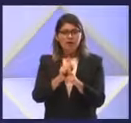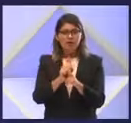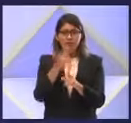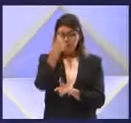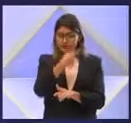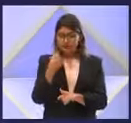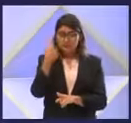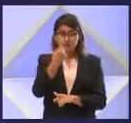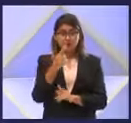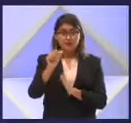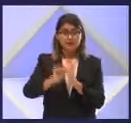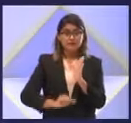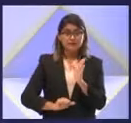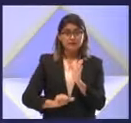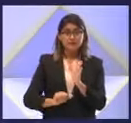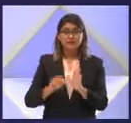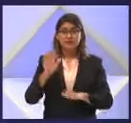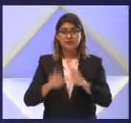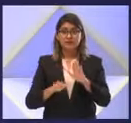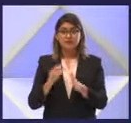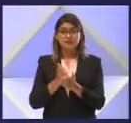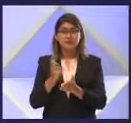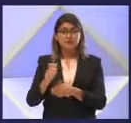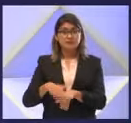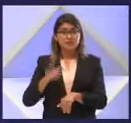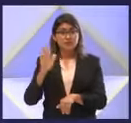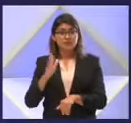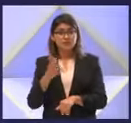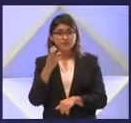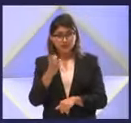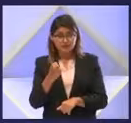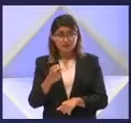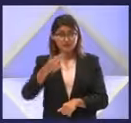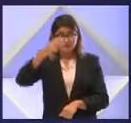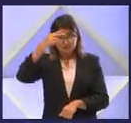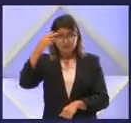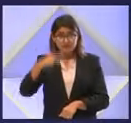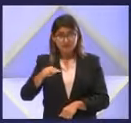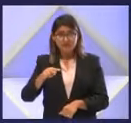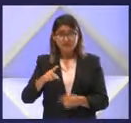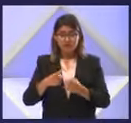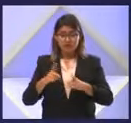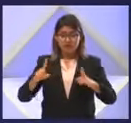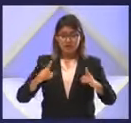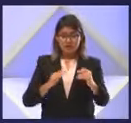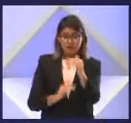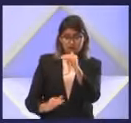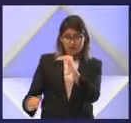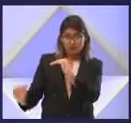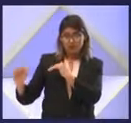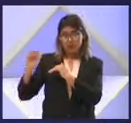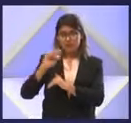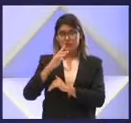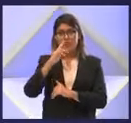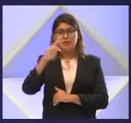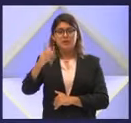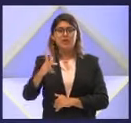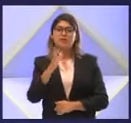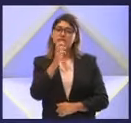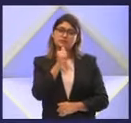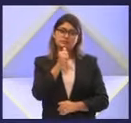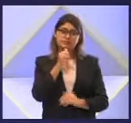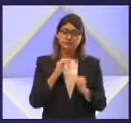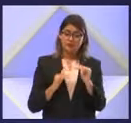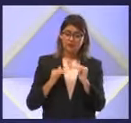hora quizá al mes porque no pueden pagar más no va a sacar a méxico del subdesarrollo ni de la pobreza ni lo va a llevar a una situación de